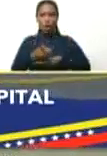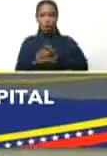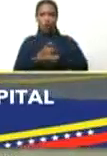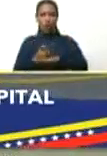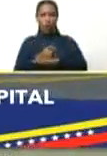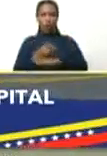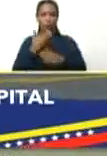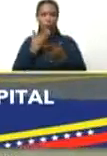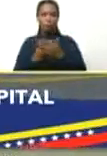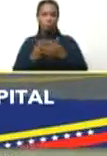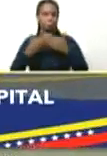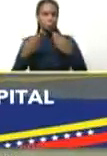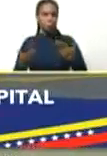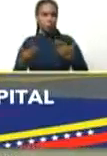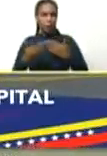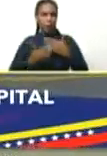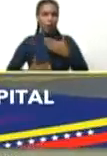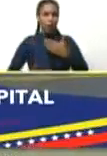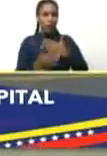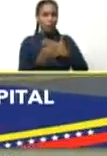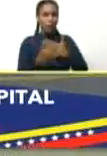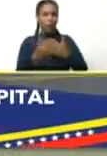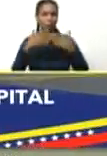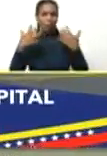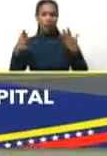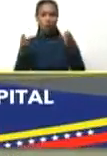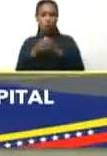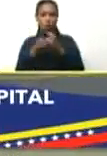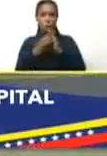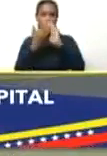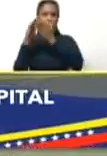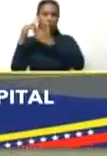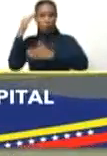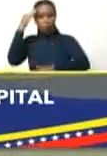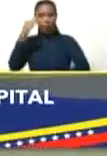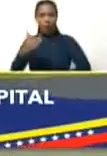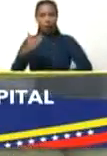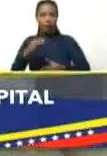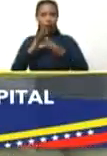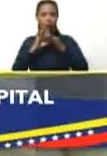que nos ha permitido el avance de las bricomiles en unión